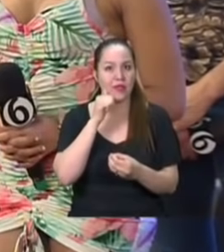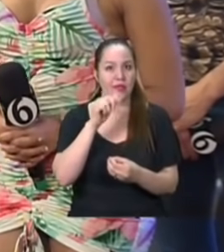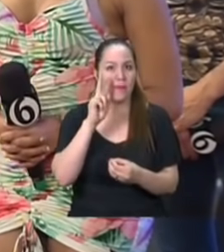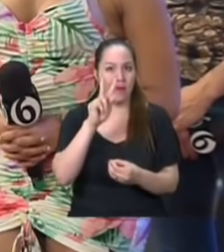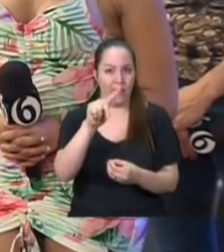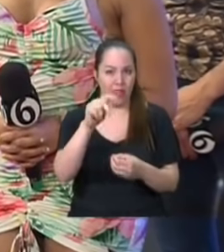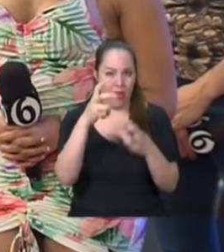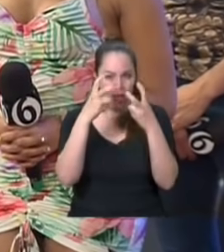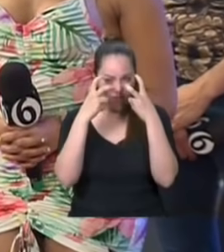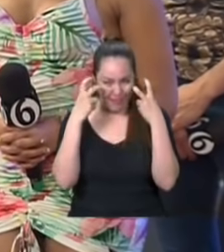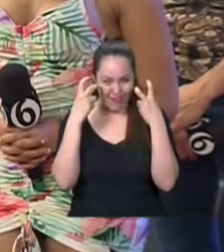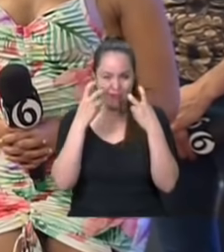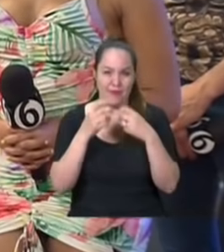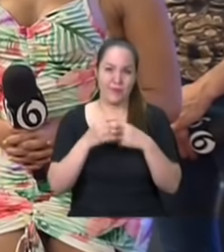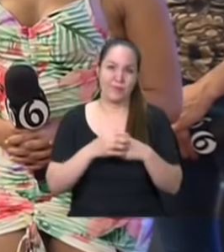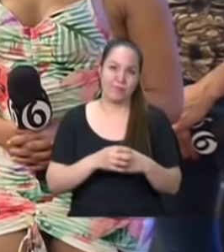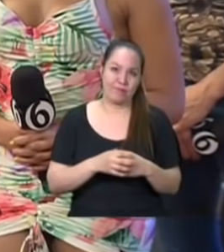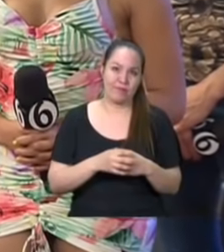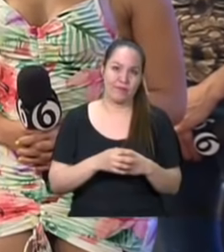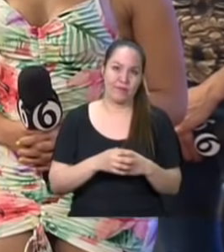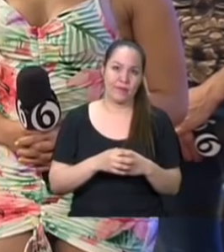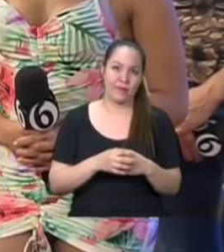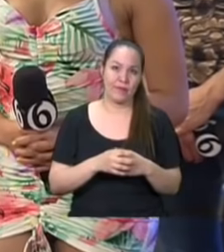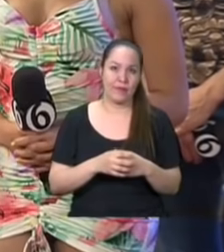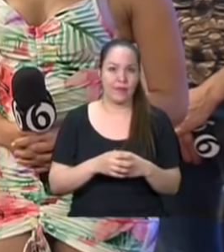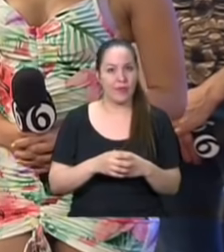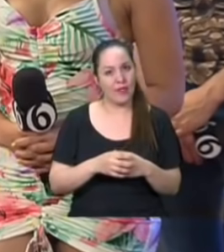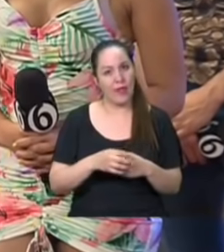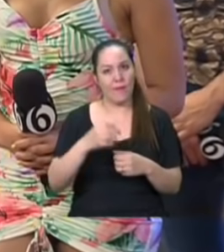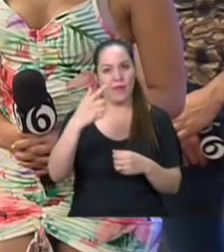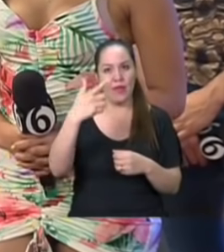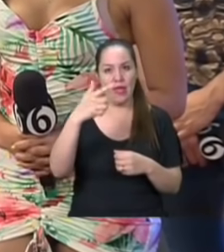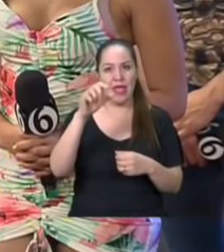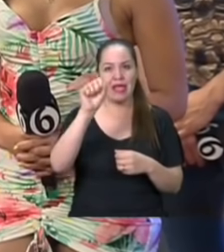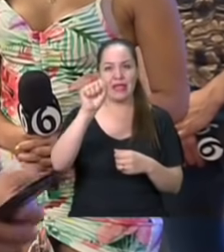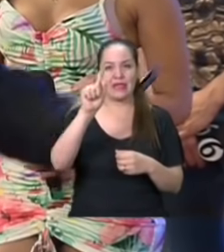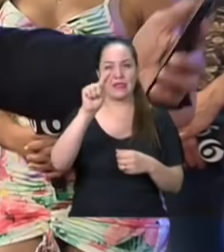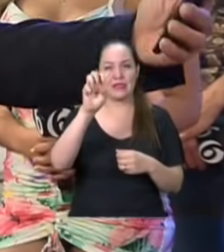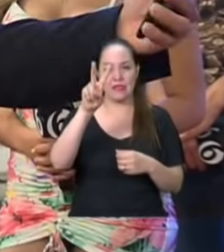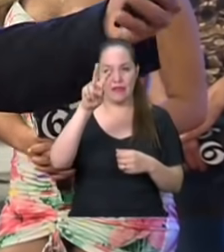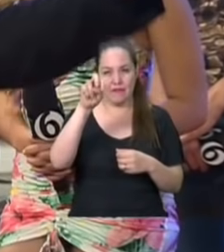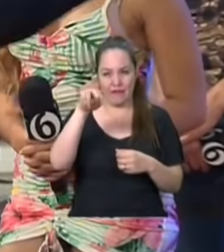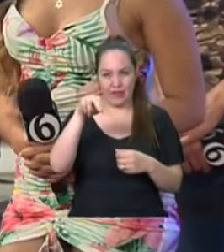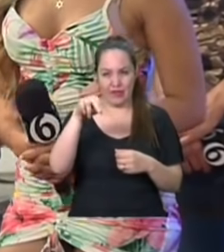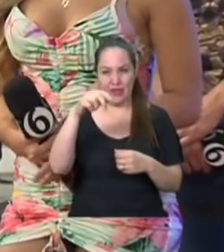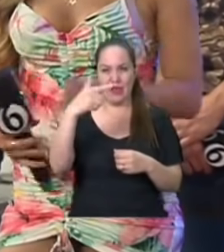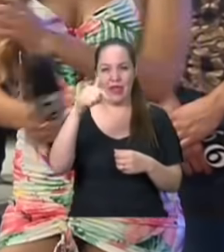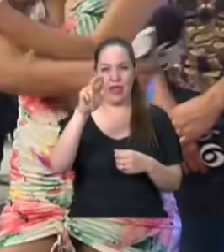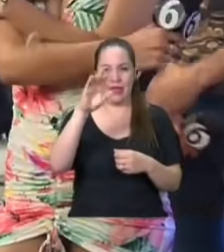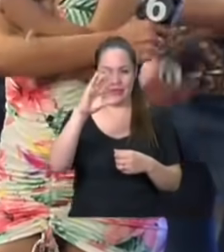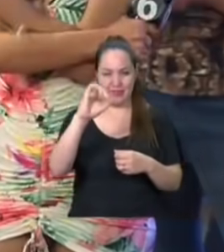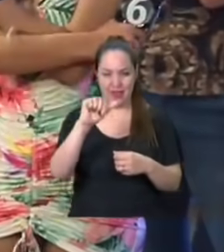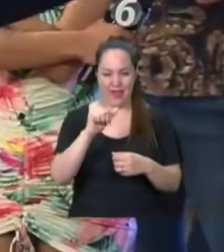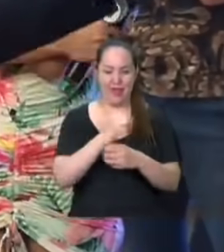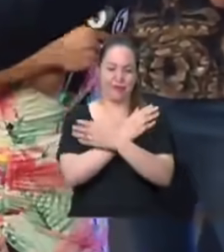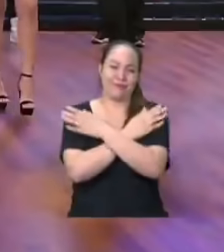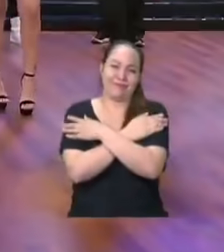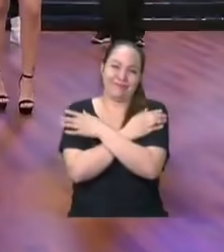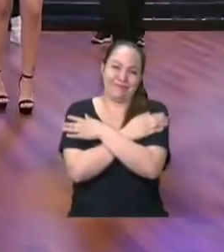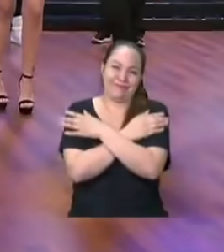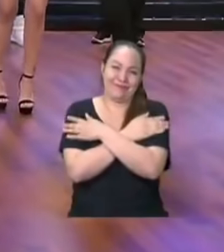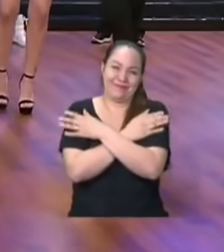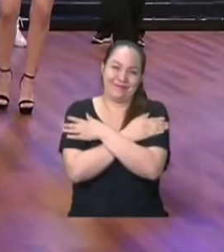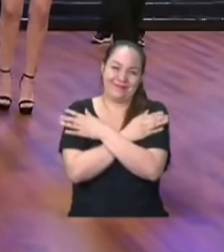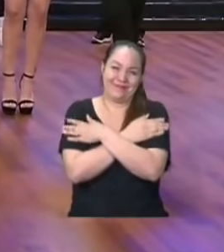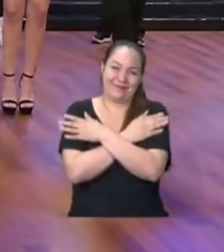programa. Steven García. Mi querido Steven García, te mandamos un abrazo a todos.